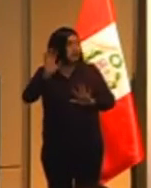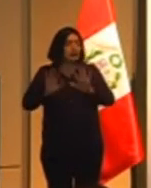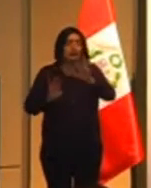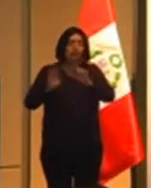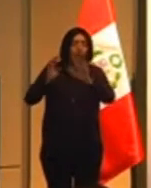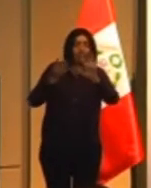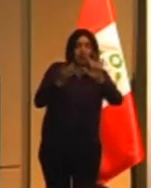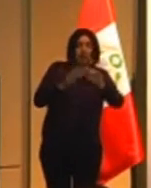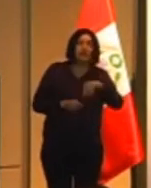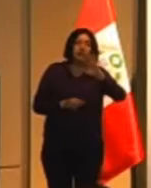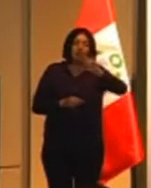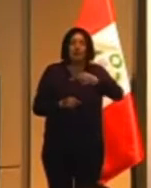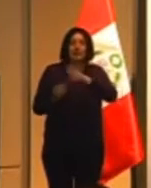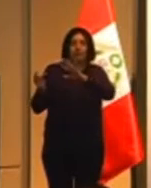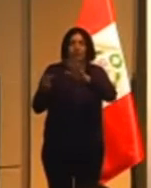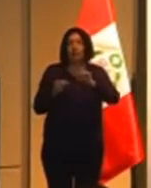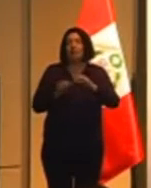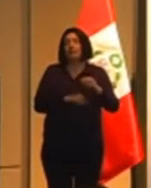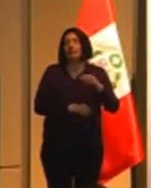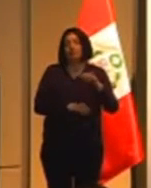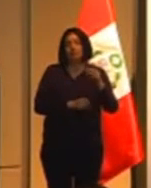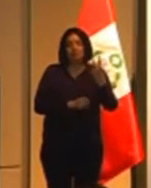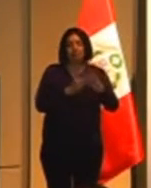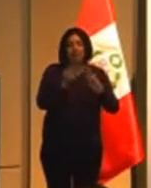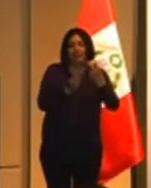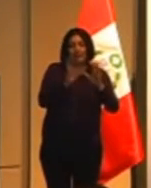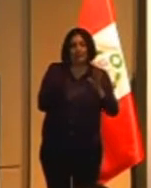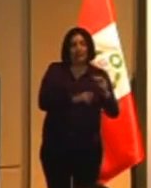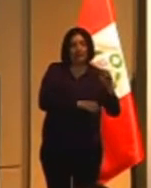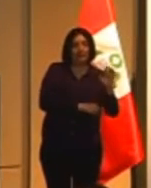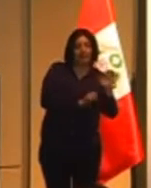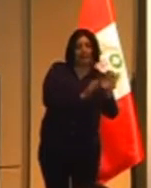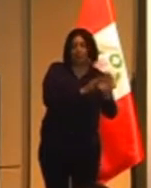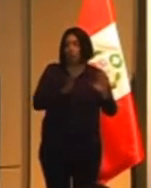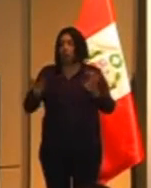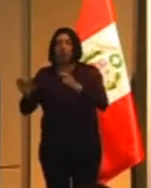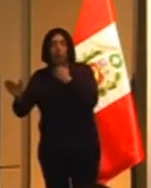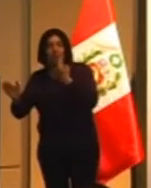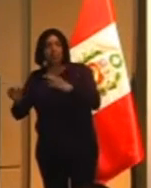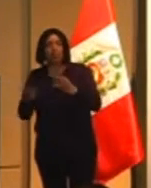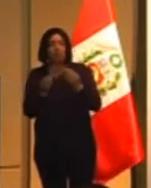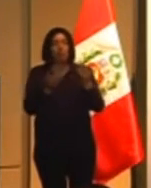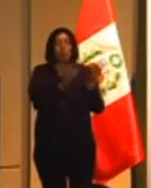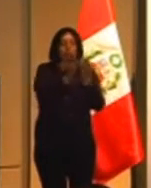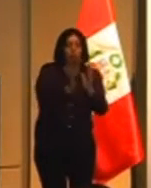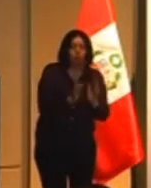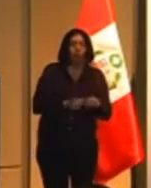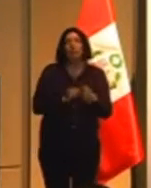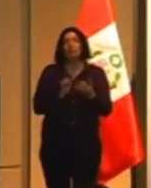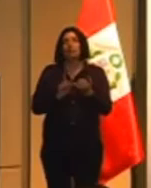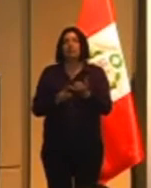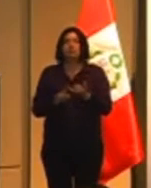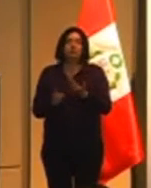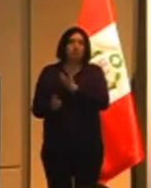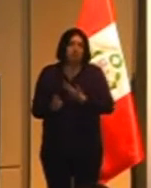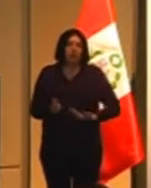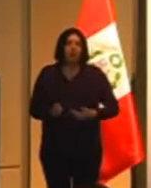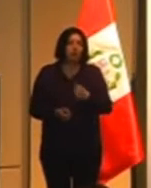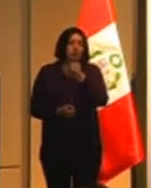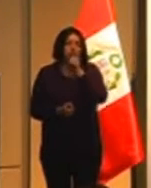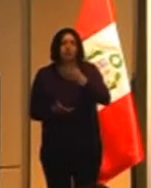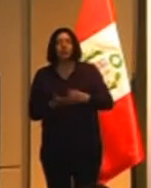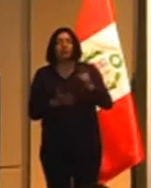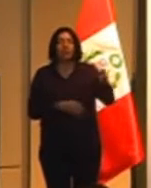117.614 visitantes de enero a noviembre, muchos escolares entre colegios públicos y privados, y a la Huaca le hicimos